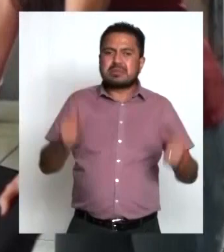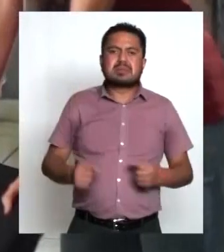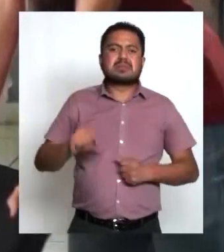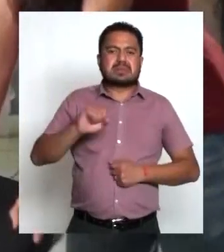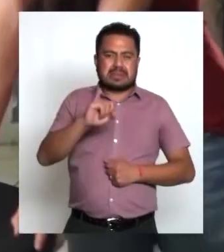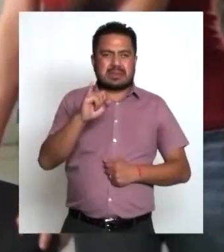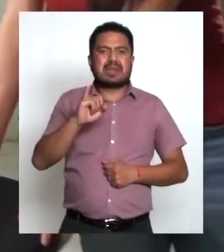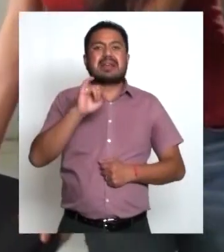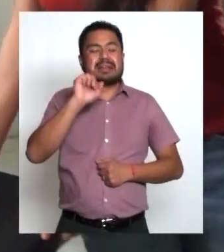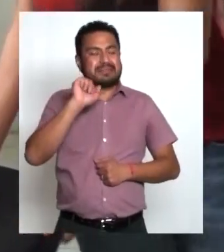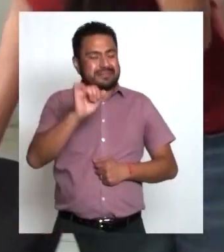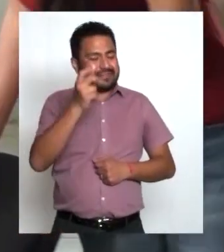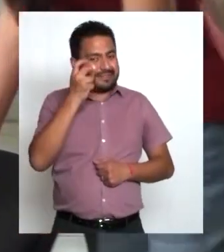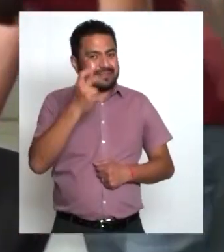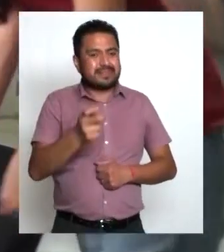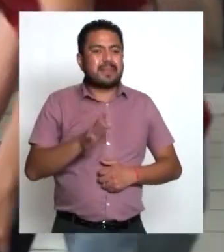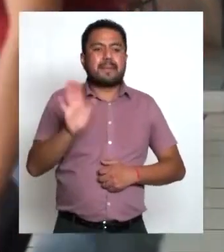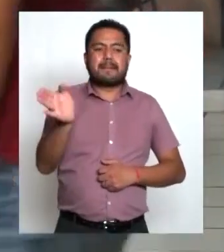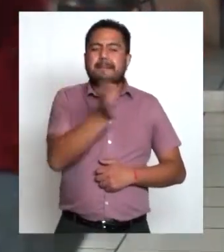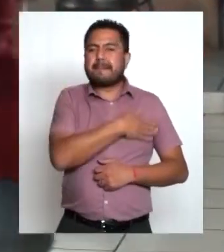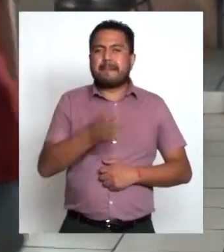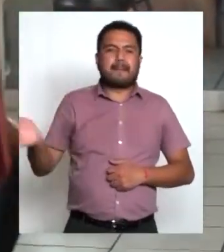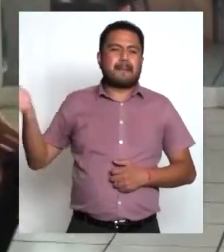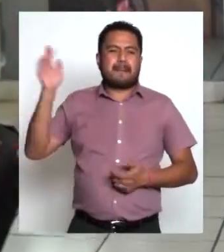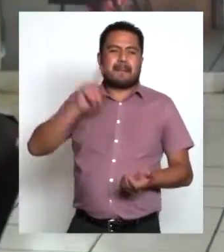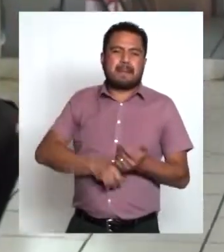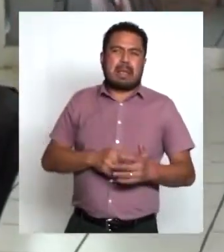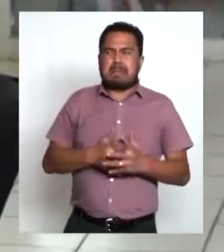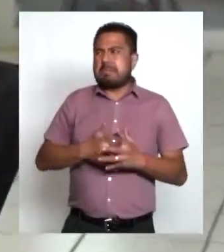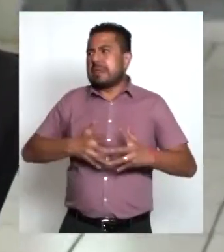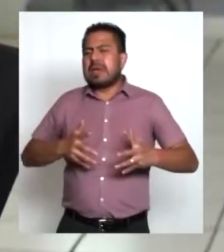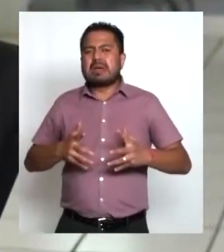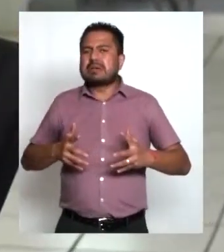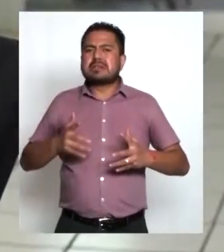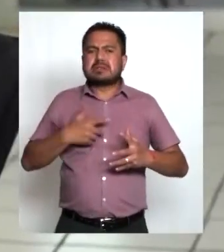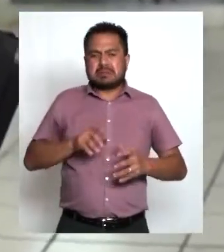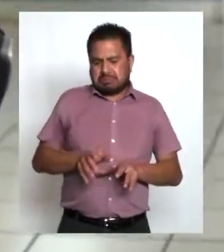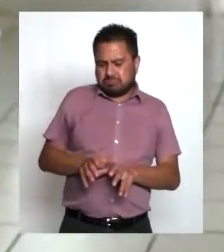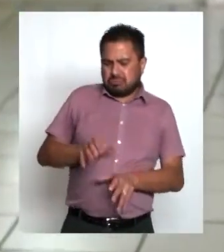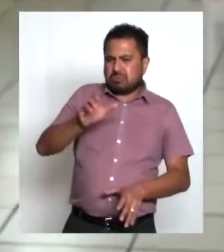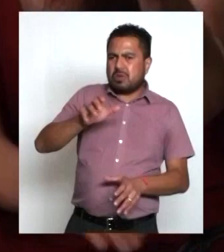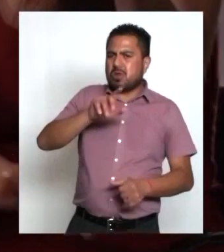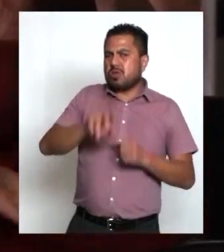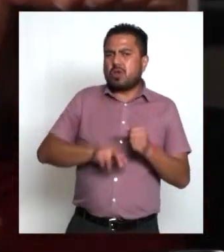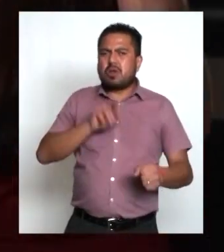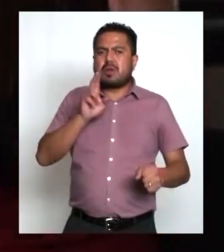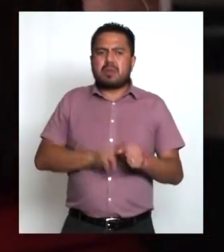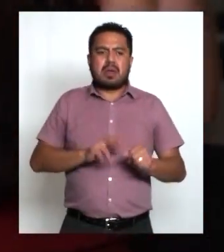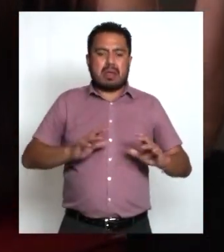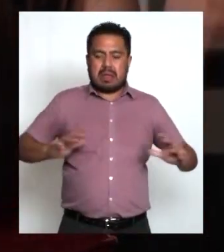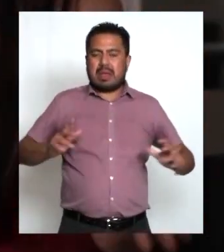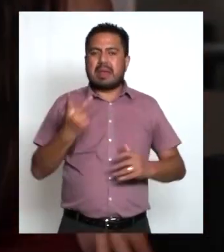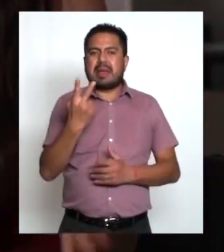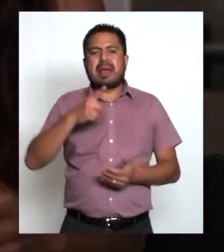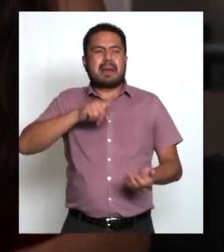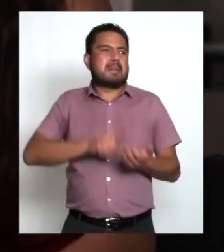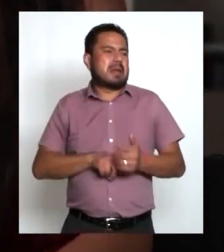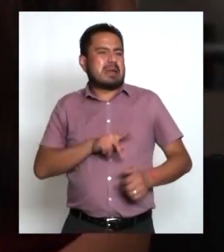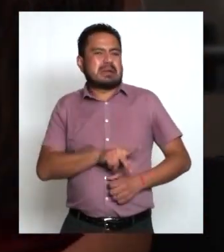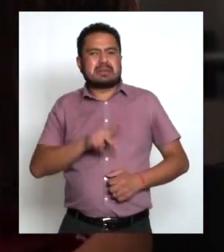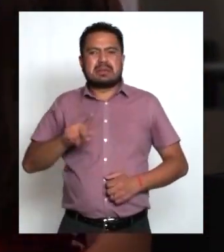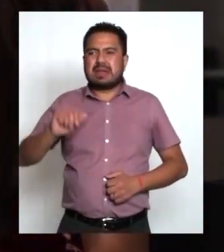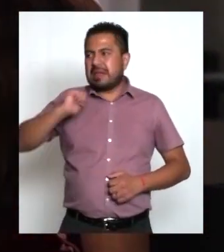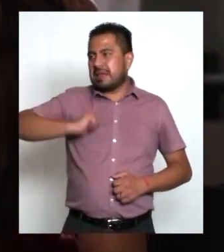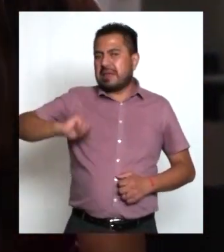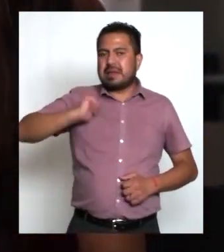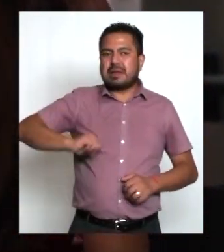¿no? Elemental, amigo. Bueno, no era tan grande. Tenía su CPU normal de torre y el monitor parecía una pantalla